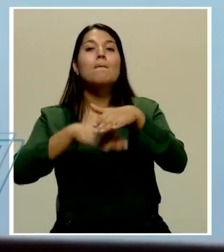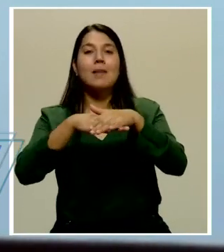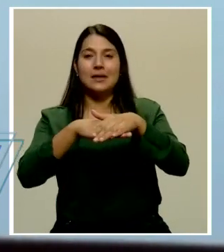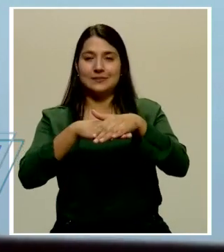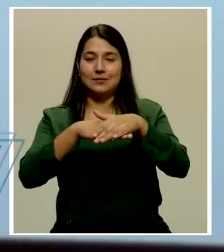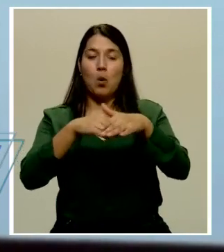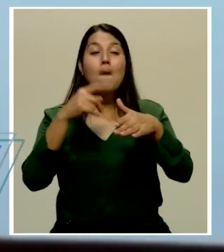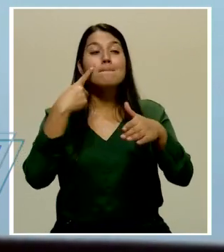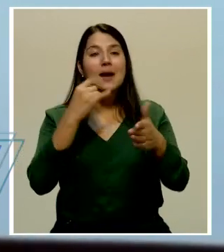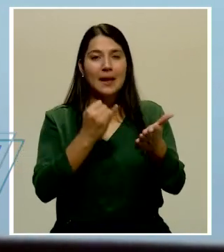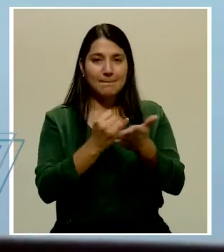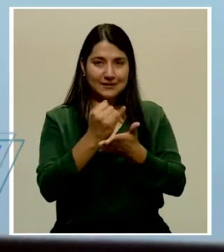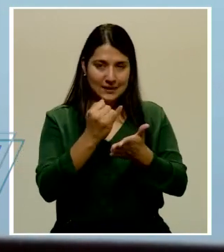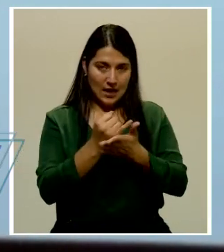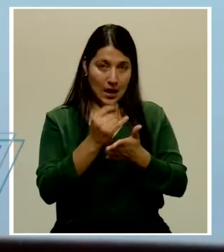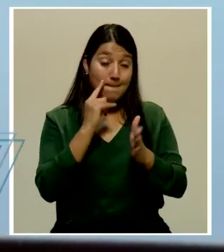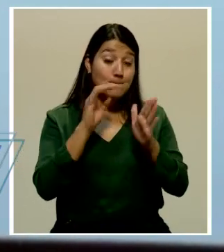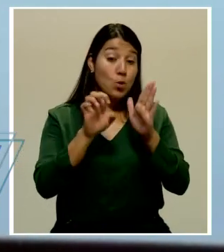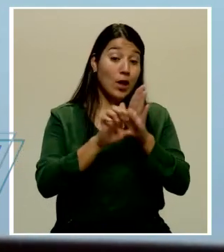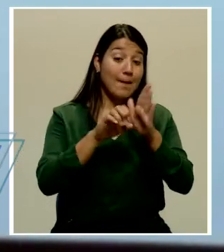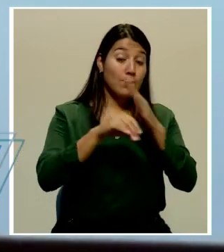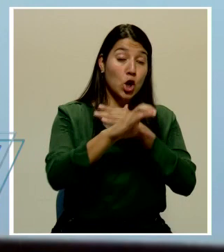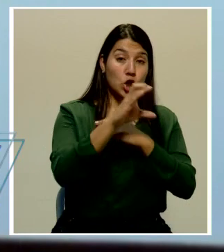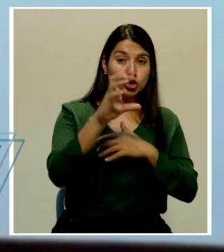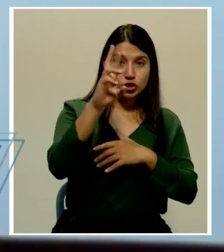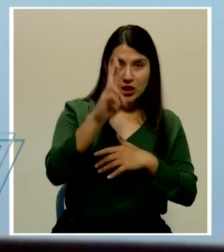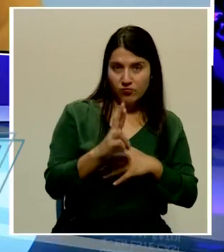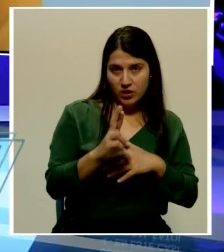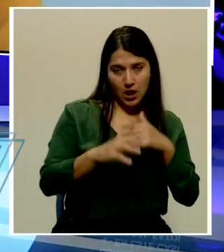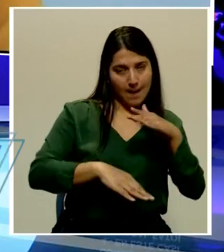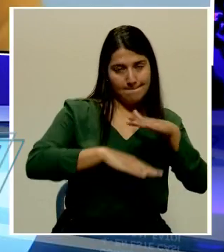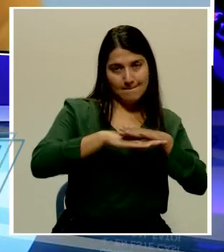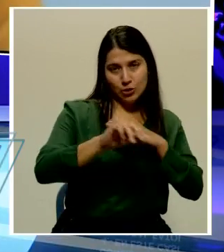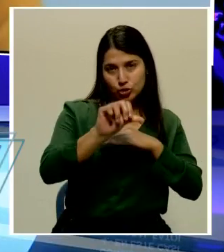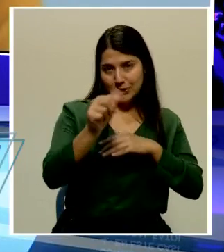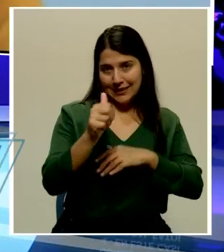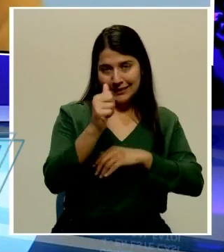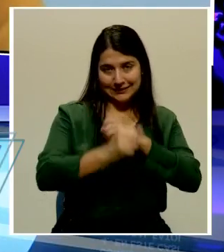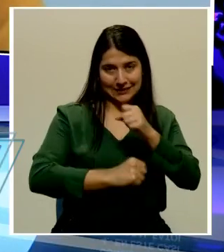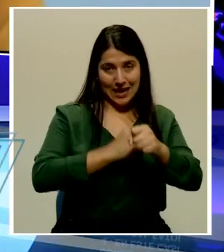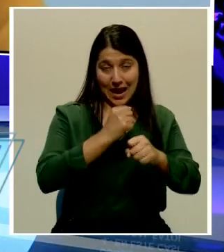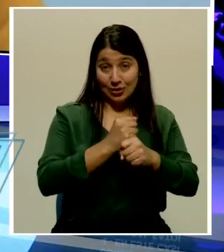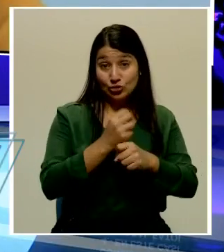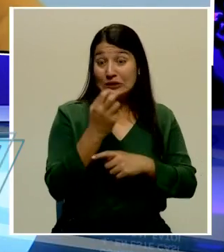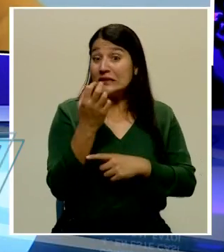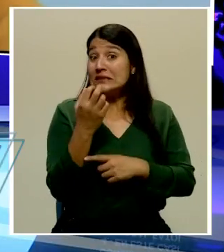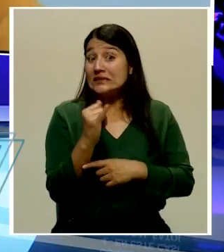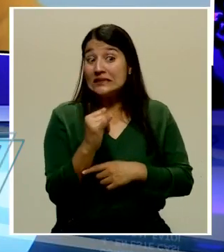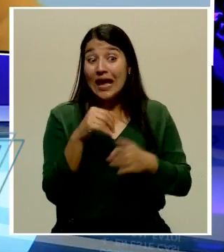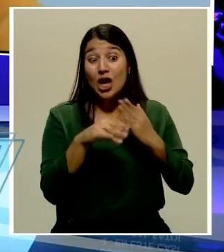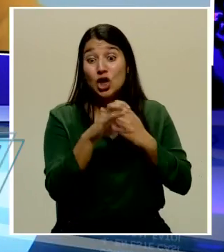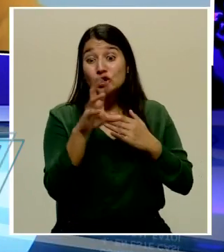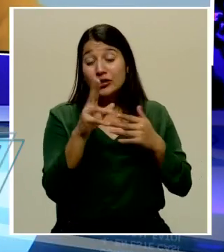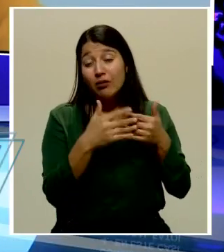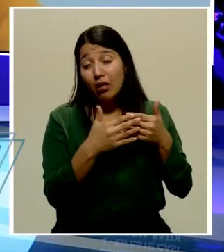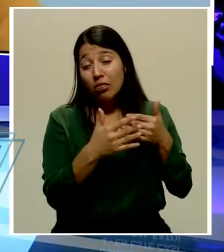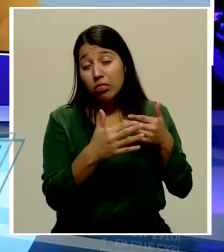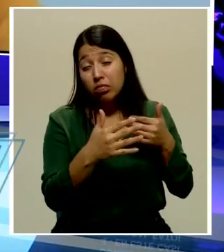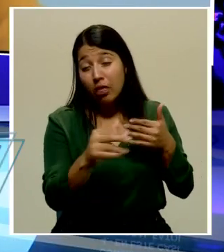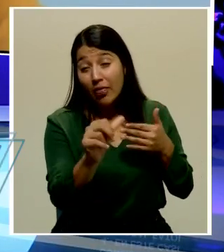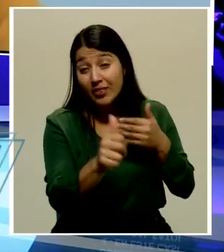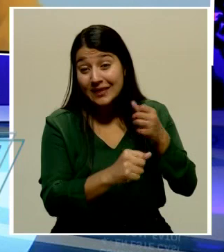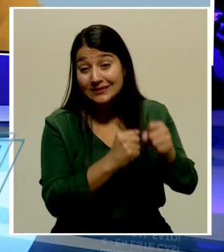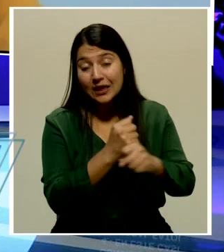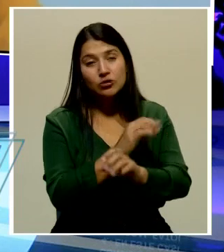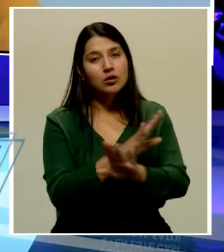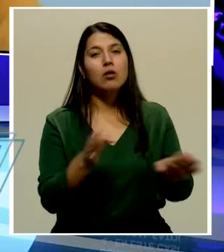10 años. Y después de esos 10 años, si no se ha investigado, opera la prescripción. No es posible sentar responsabilidad de